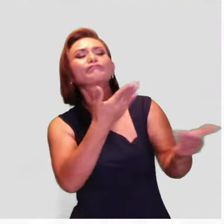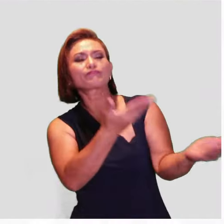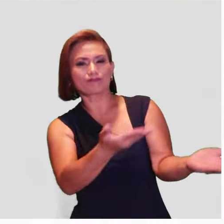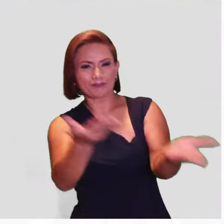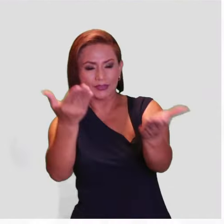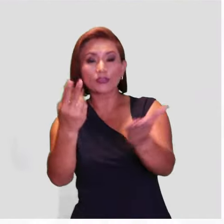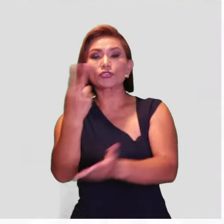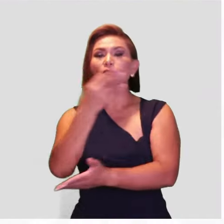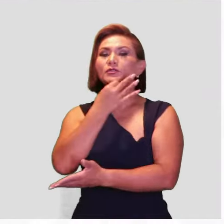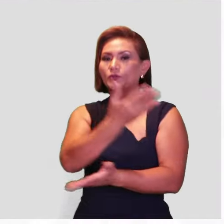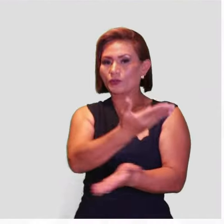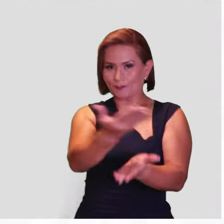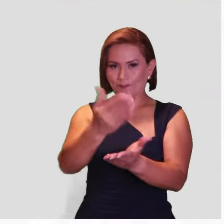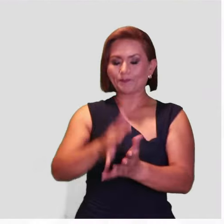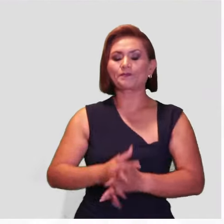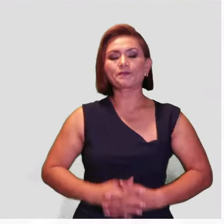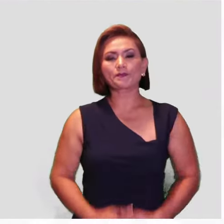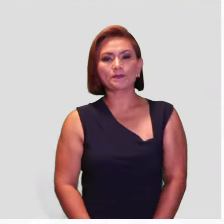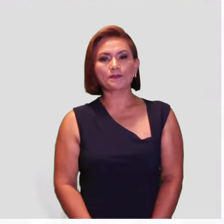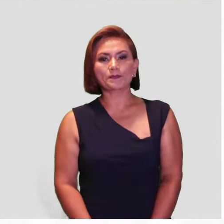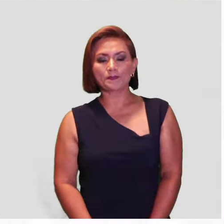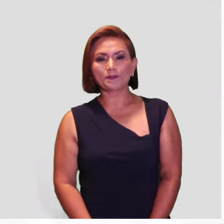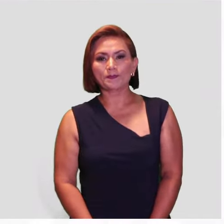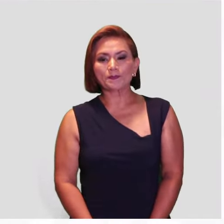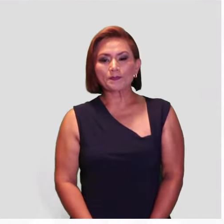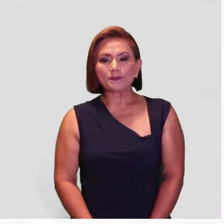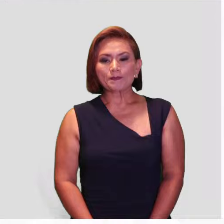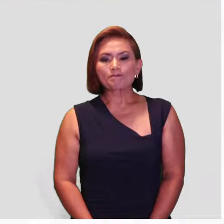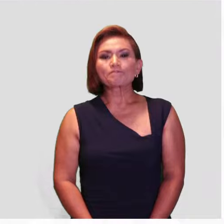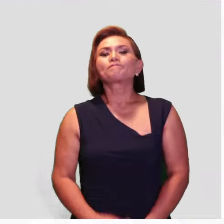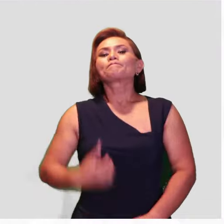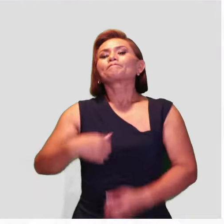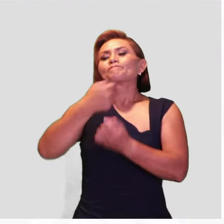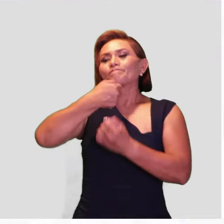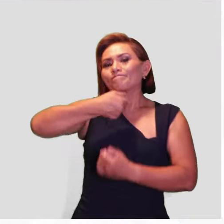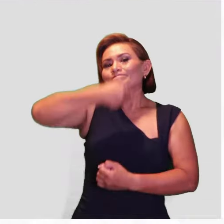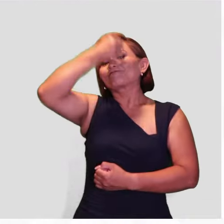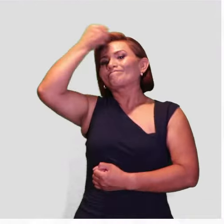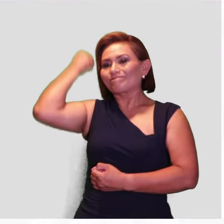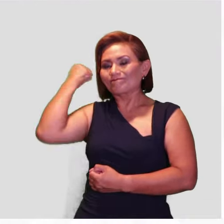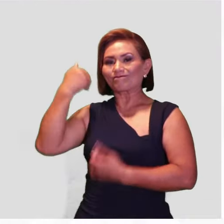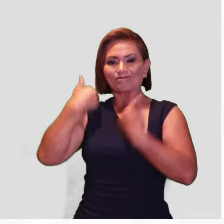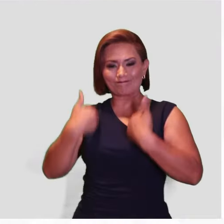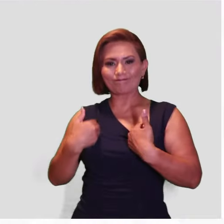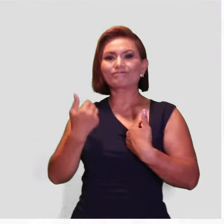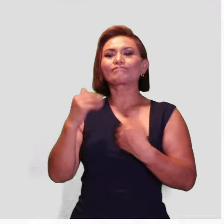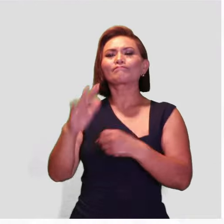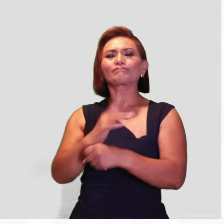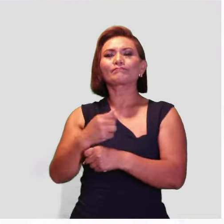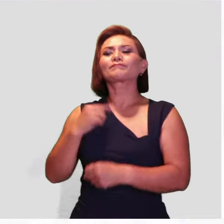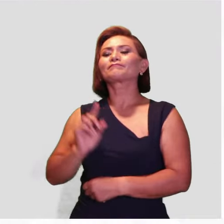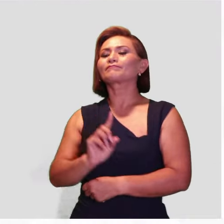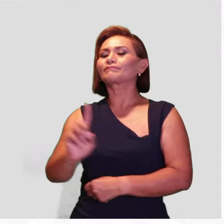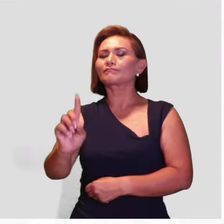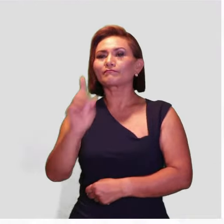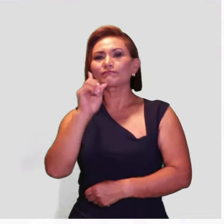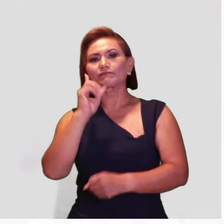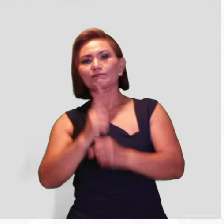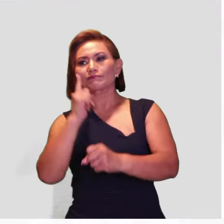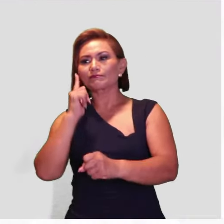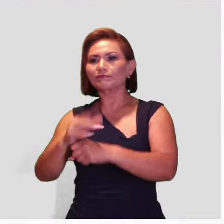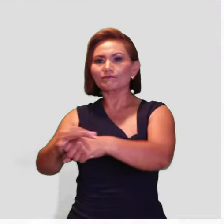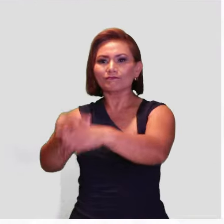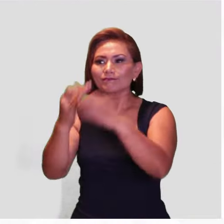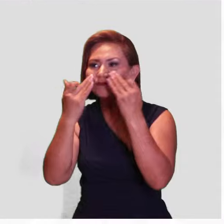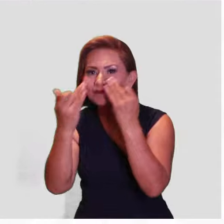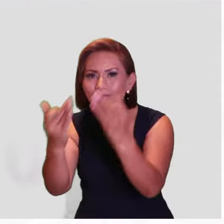Cuenta usted con 2 minutos. Adelante. Conocer la realidad, esa realidad que se presenta cuando caminas, cuando escuchas, pero sobre todo